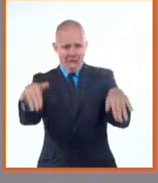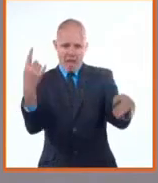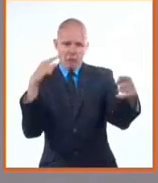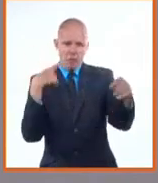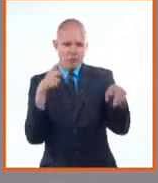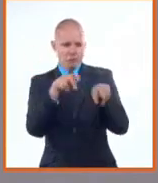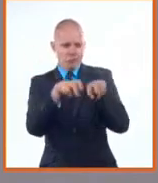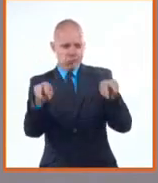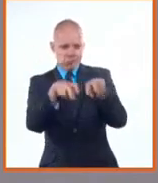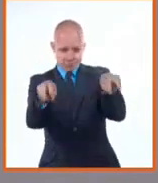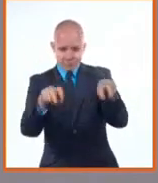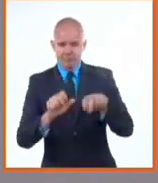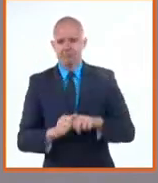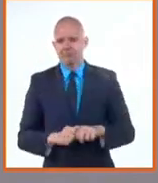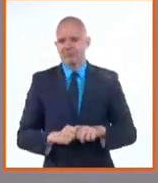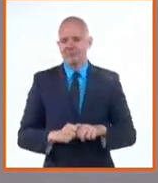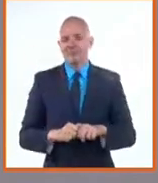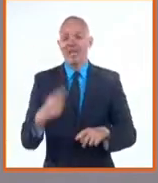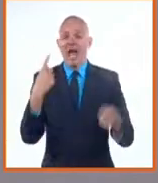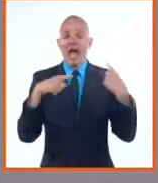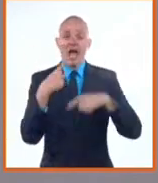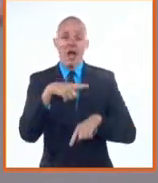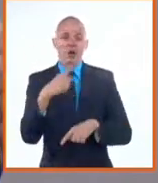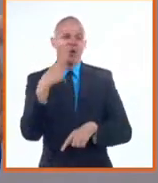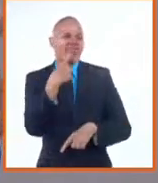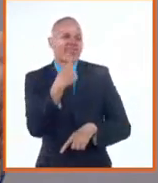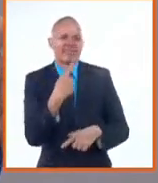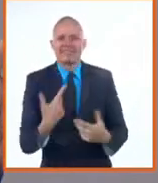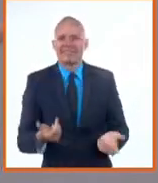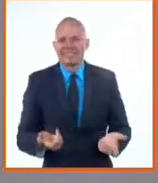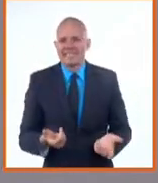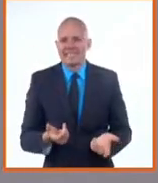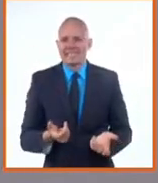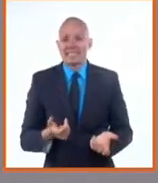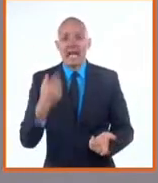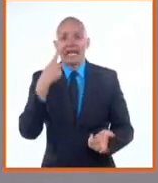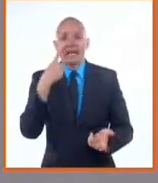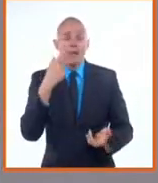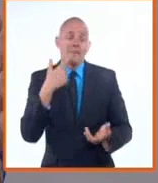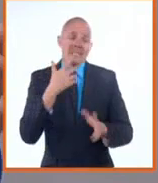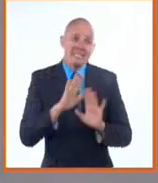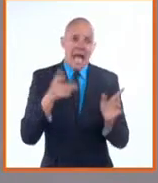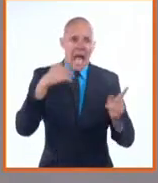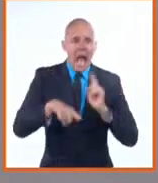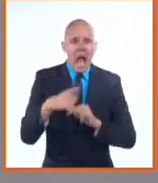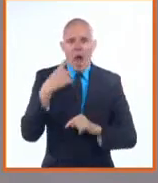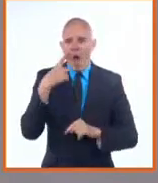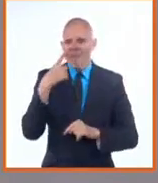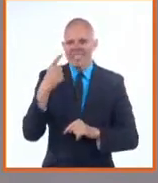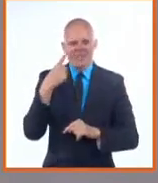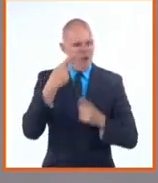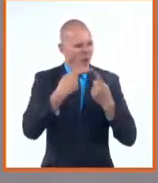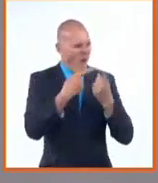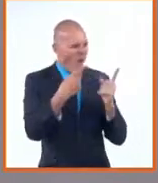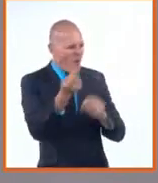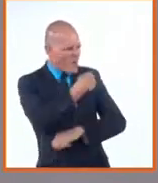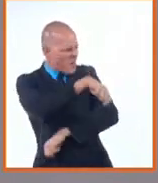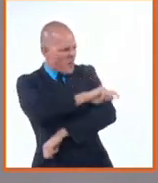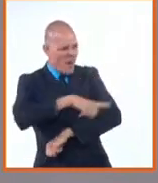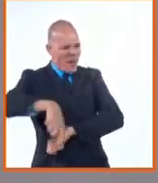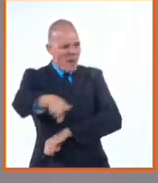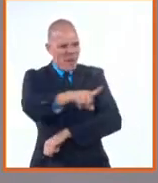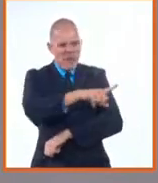atletas tú escuchaba frases como ver esto que está pasando justifica todos los esfuerzos que se hicieron